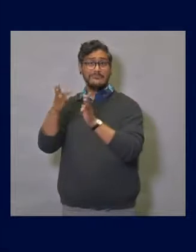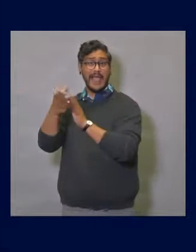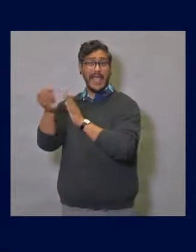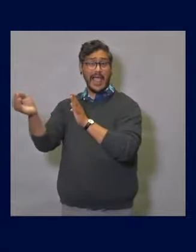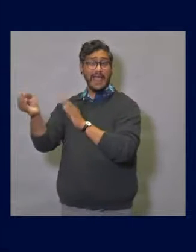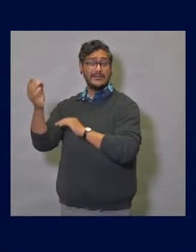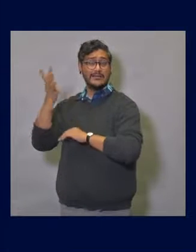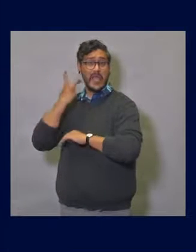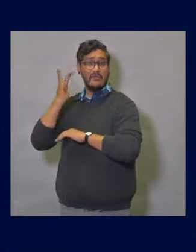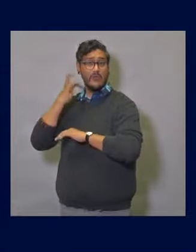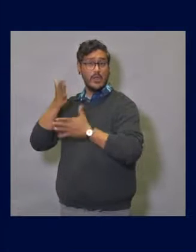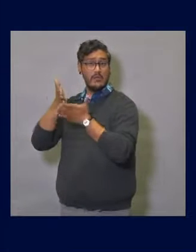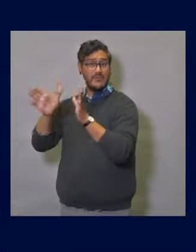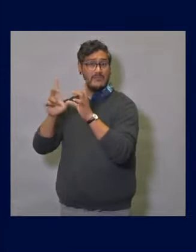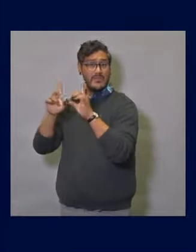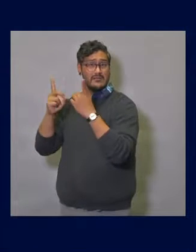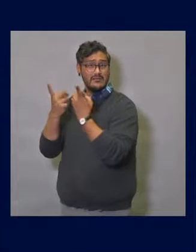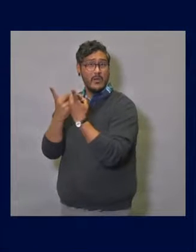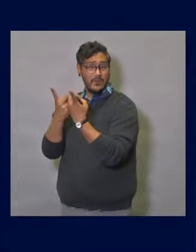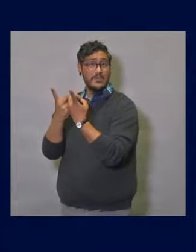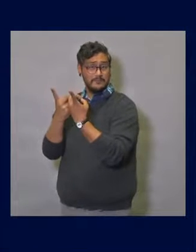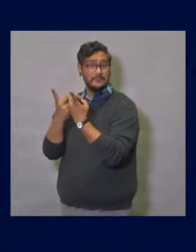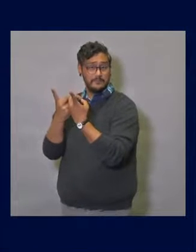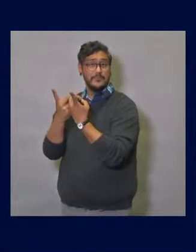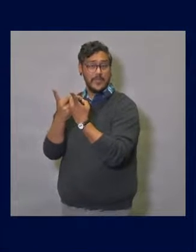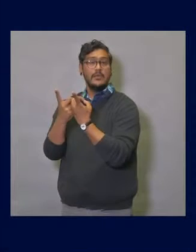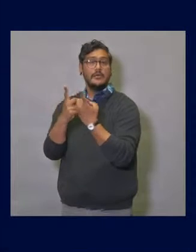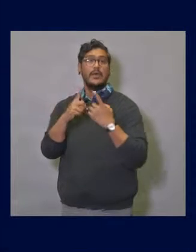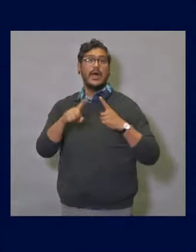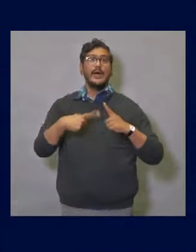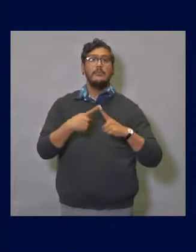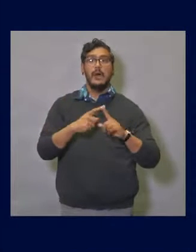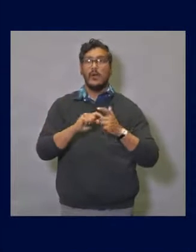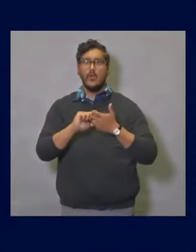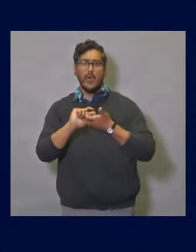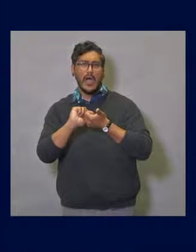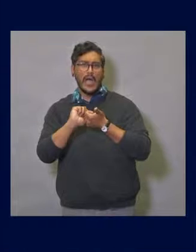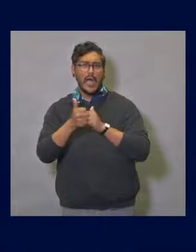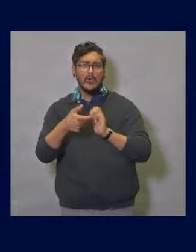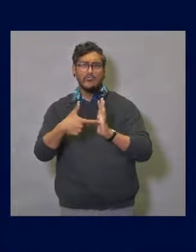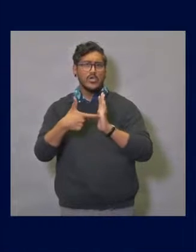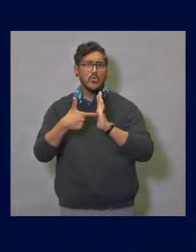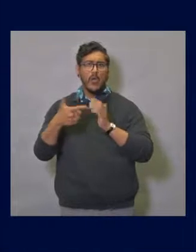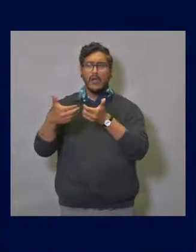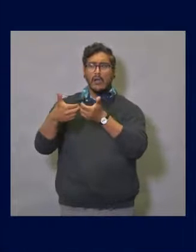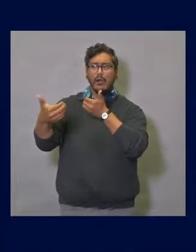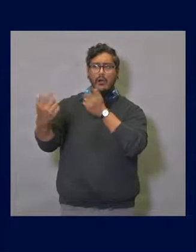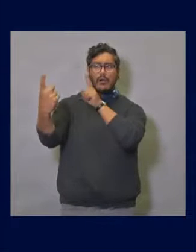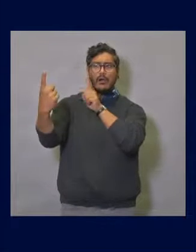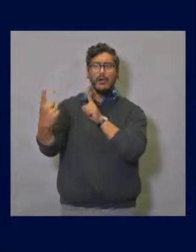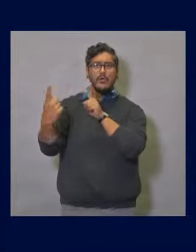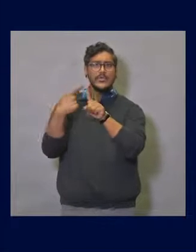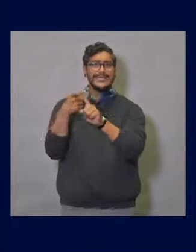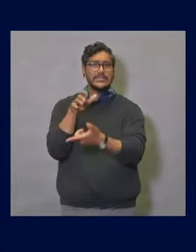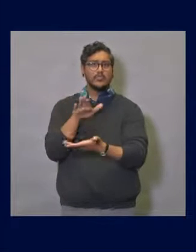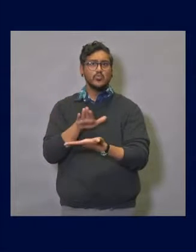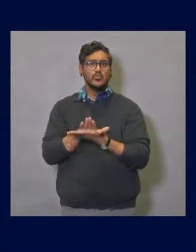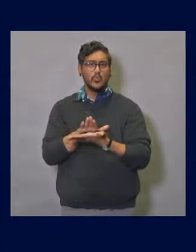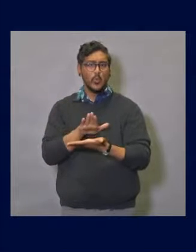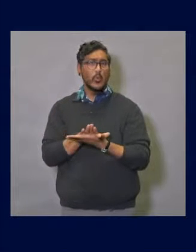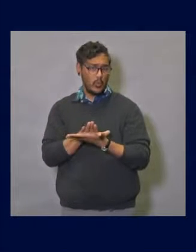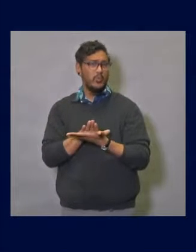Departamento de Salud Pública del Estado de California sobre el distanciamiento requerido en las escuelas, sin embargo, con algunas